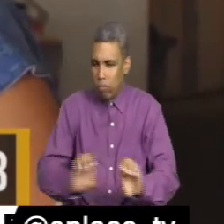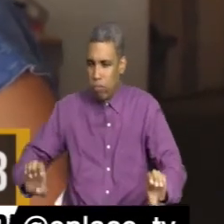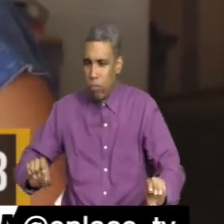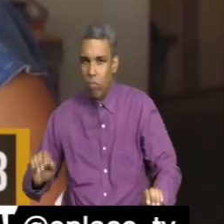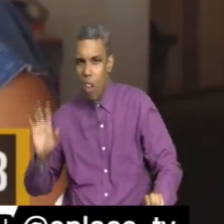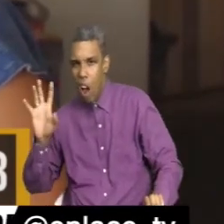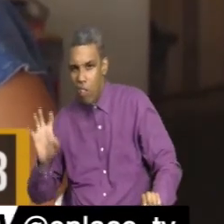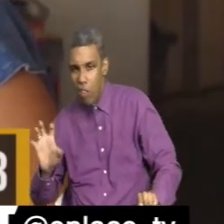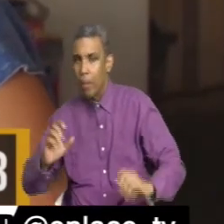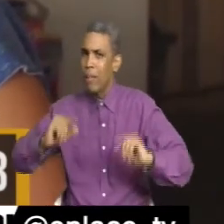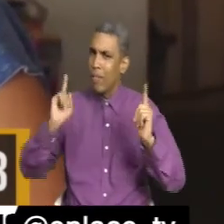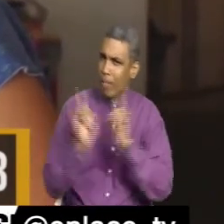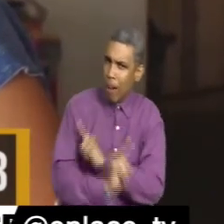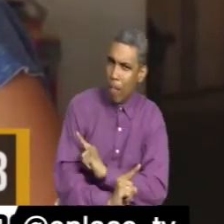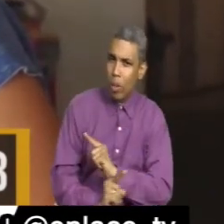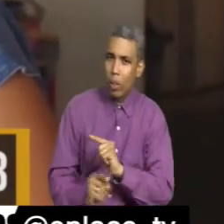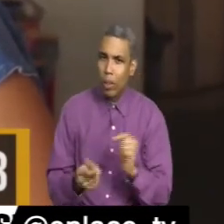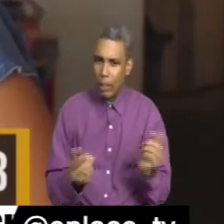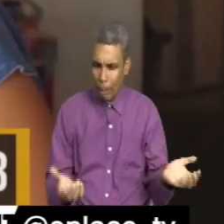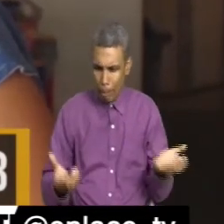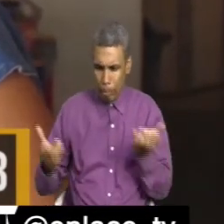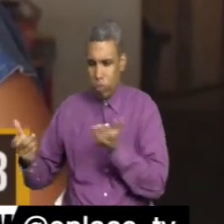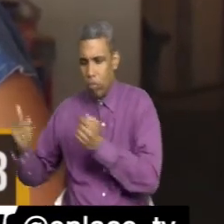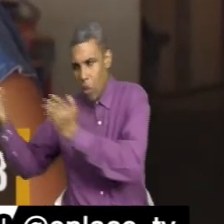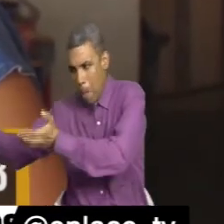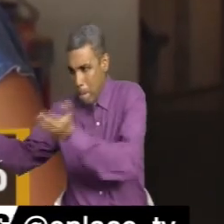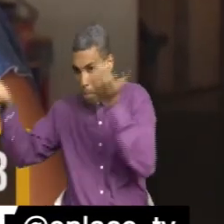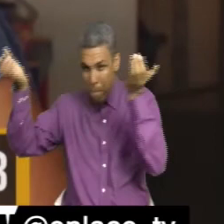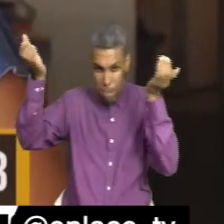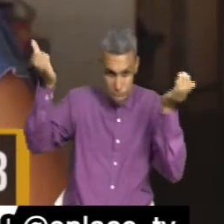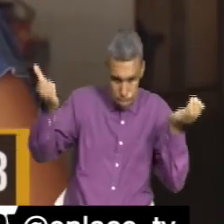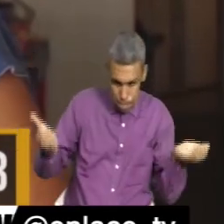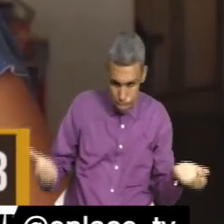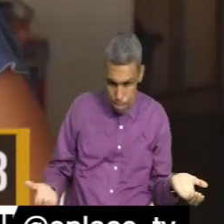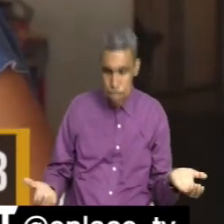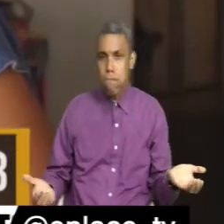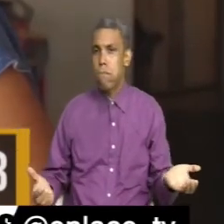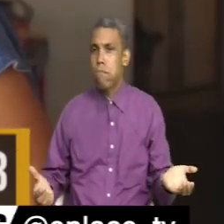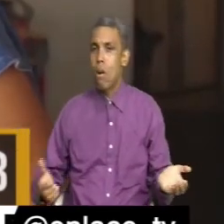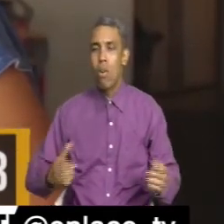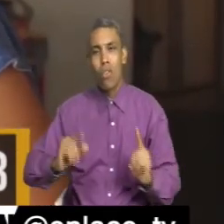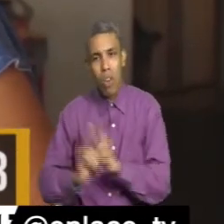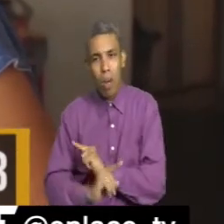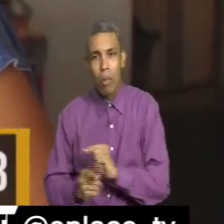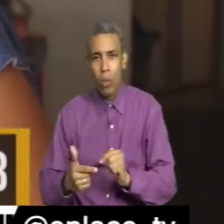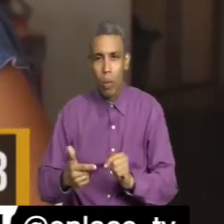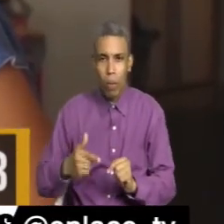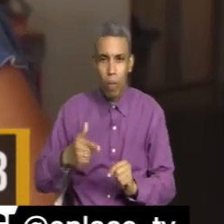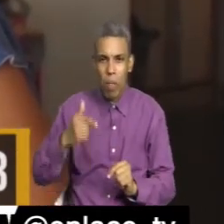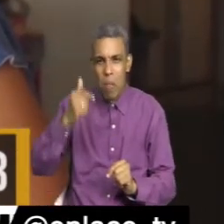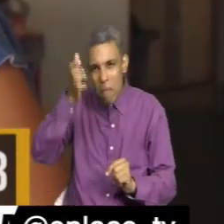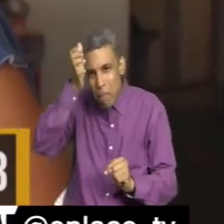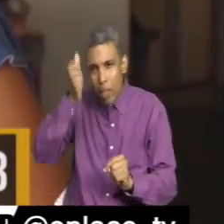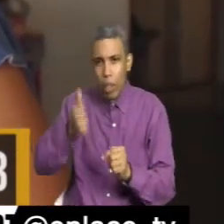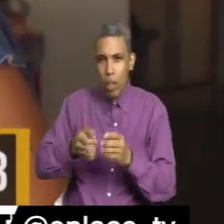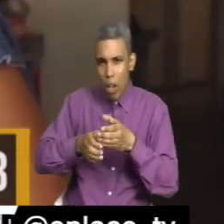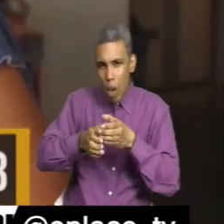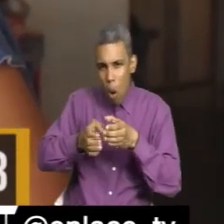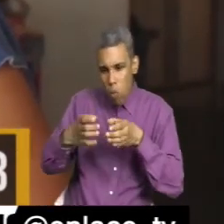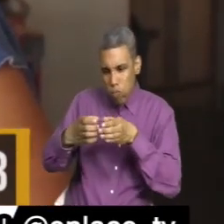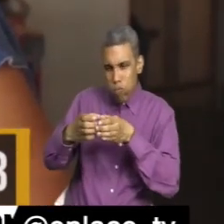están reemplazando, están organizando todos los nuevos manholes, colocando pues lo del agua lluvias